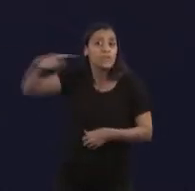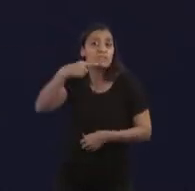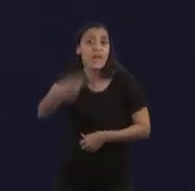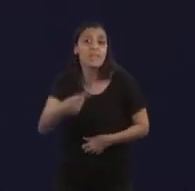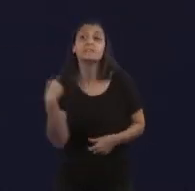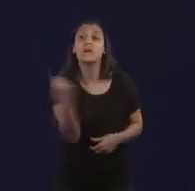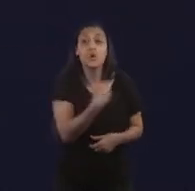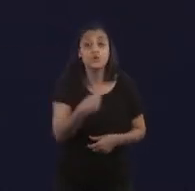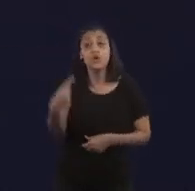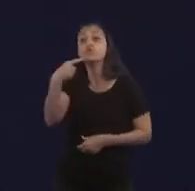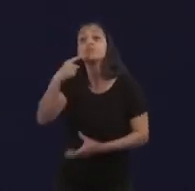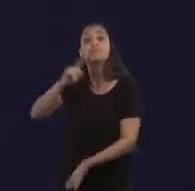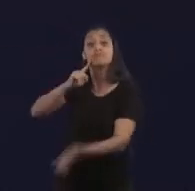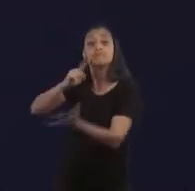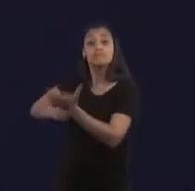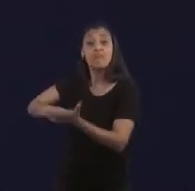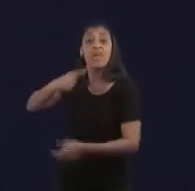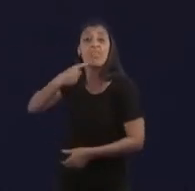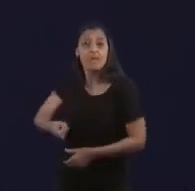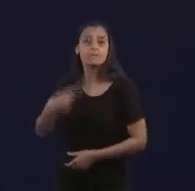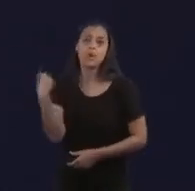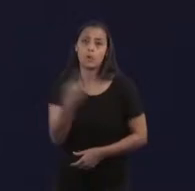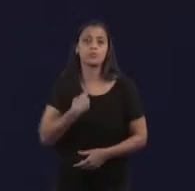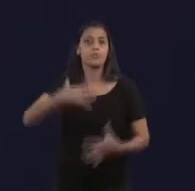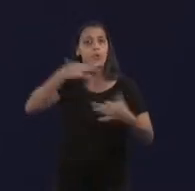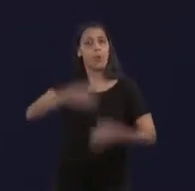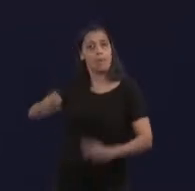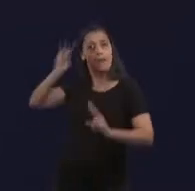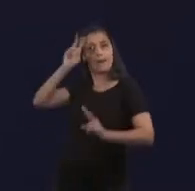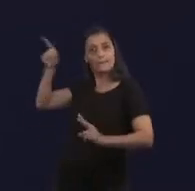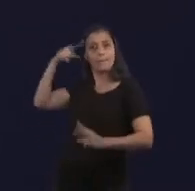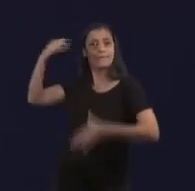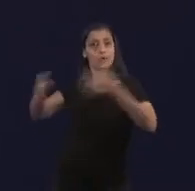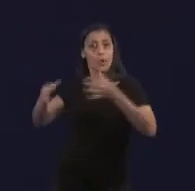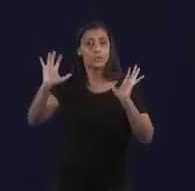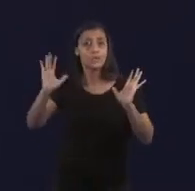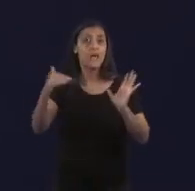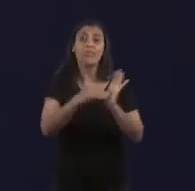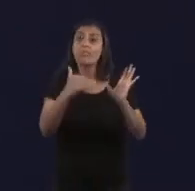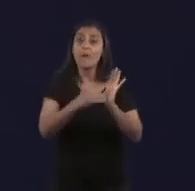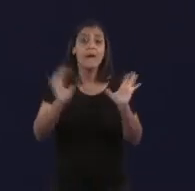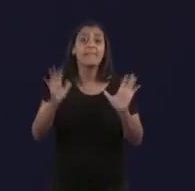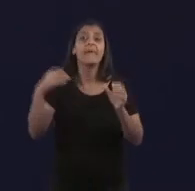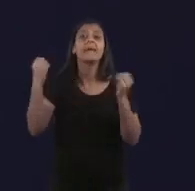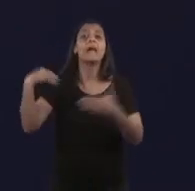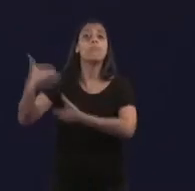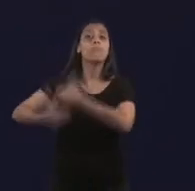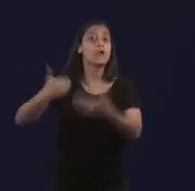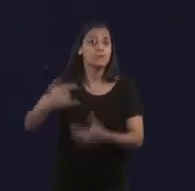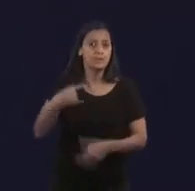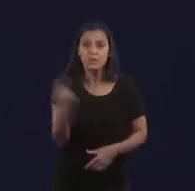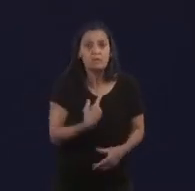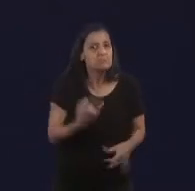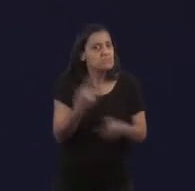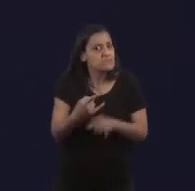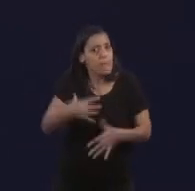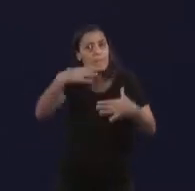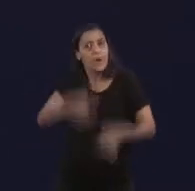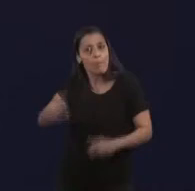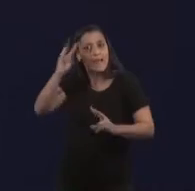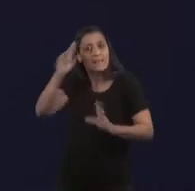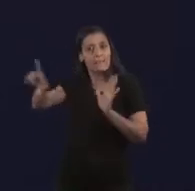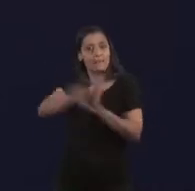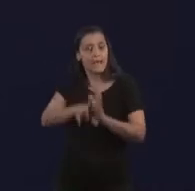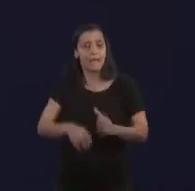la justicia, en tanto y en cuanto no existan nuevos pasos dentro del proceso judicial. Siempre cumplimos con la ley. No, por favor.